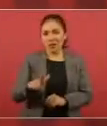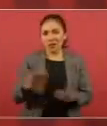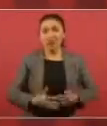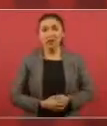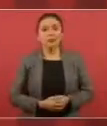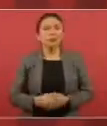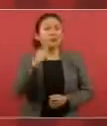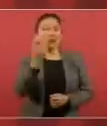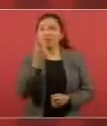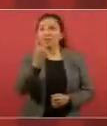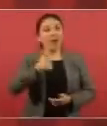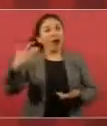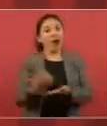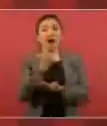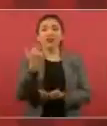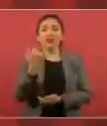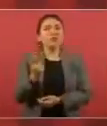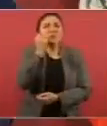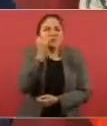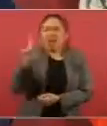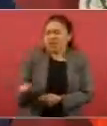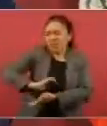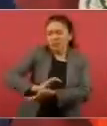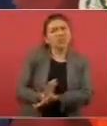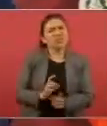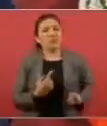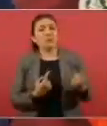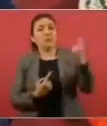Había que triunfar a toda costa, sin escrúpulos morales de ninguna índole.